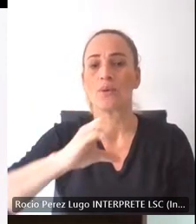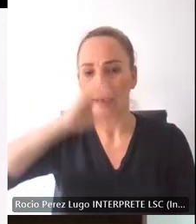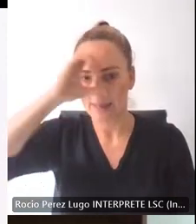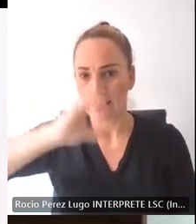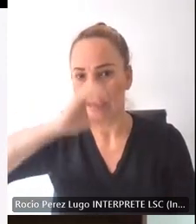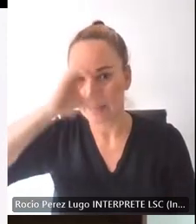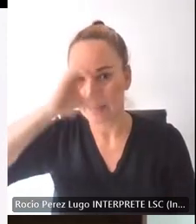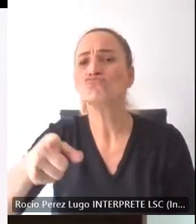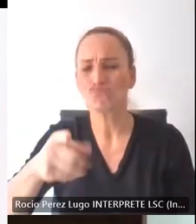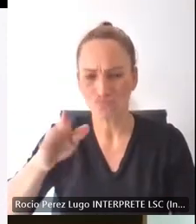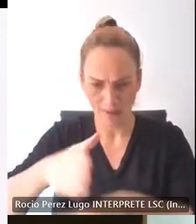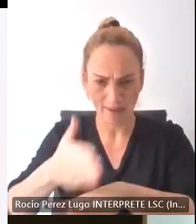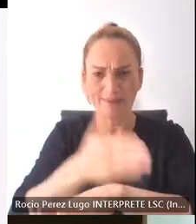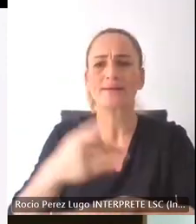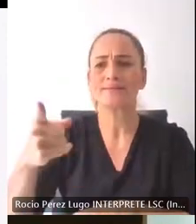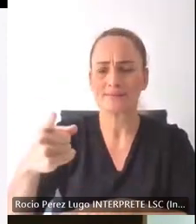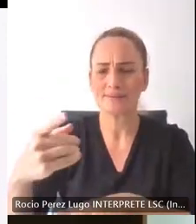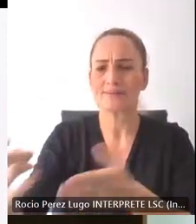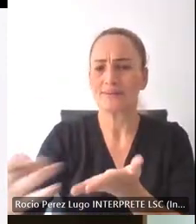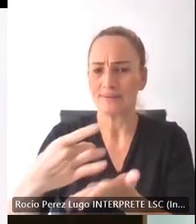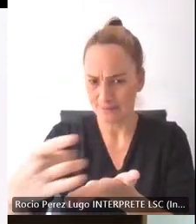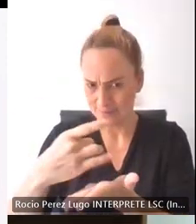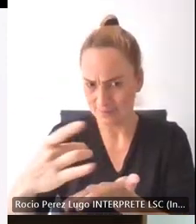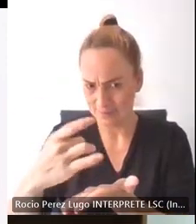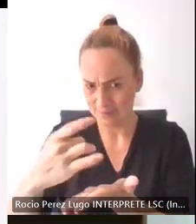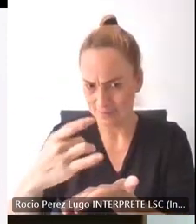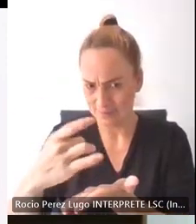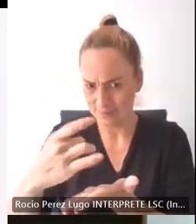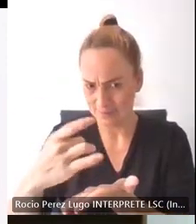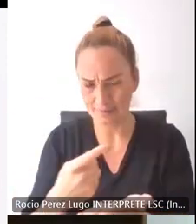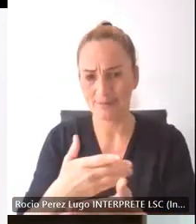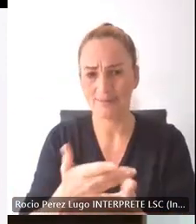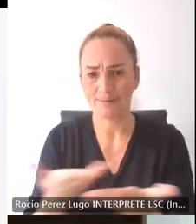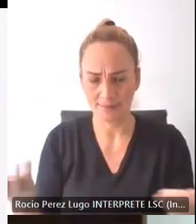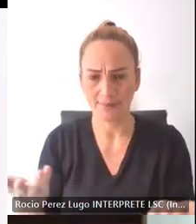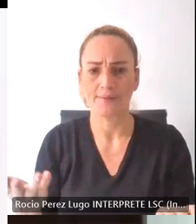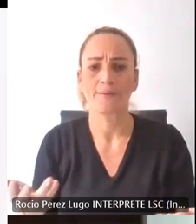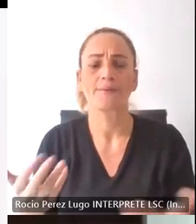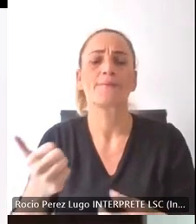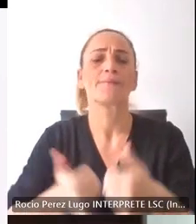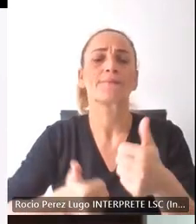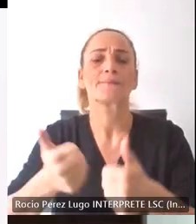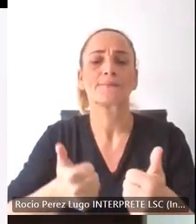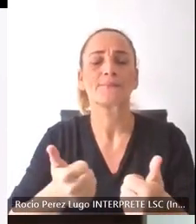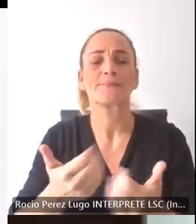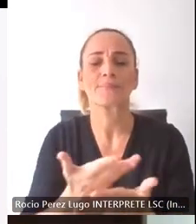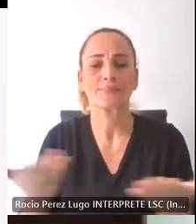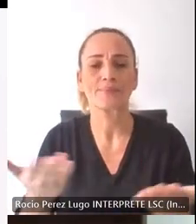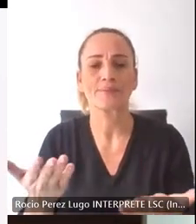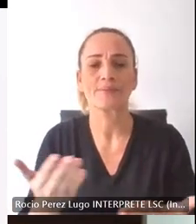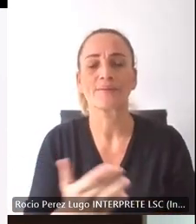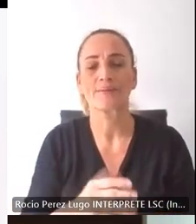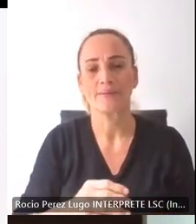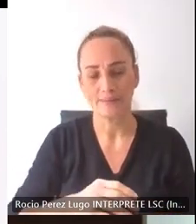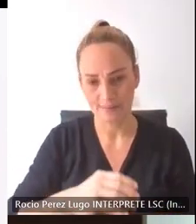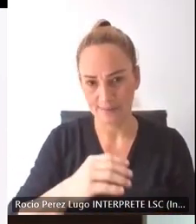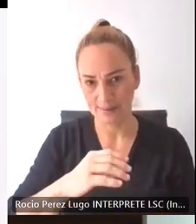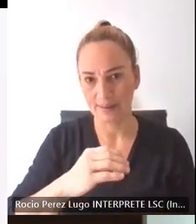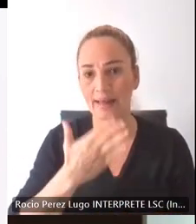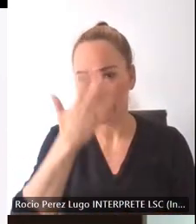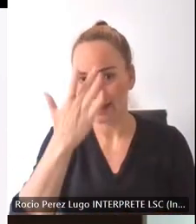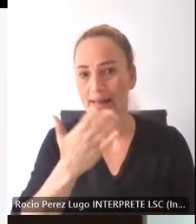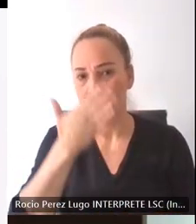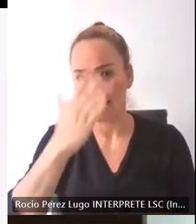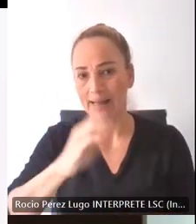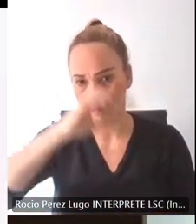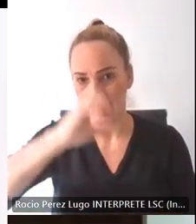de ustedes mencionaron a lo largo, y es el que es de gas carbónico. Acá hay una pregunta importante. ¿Para